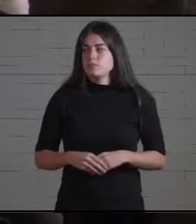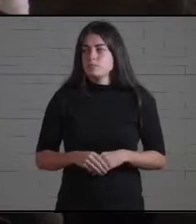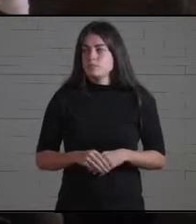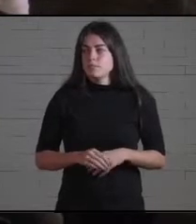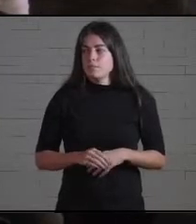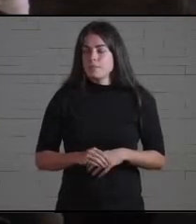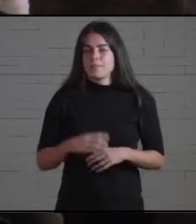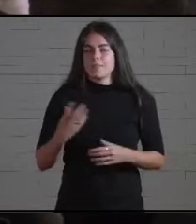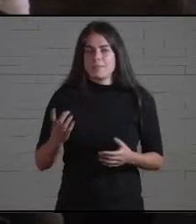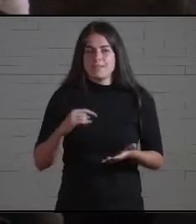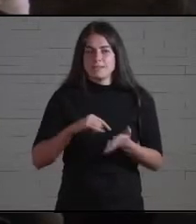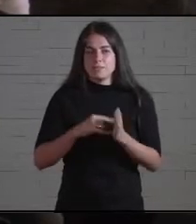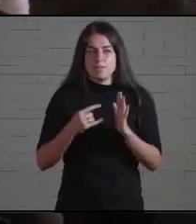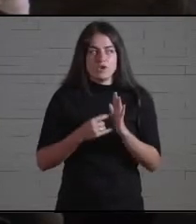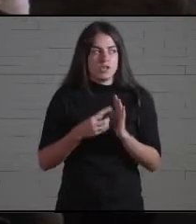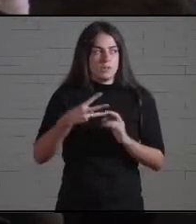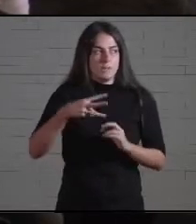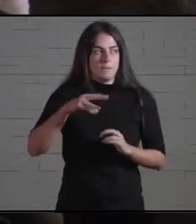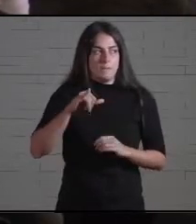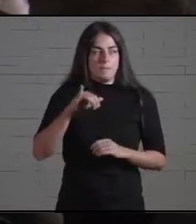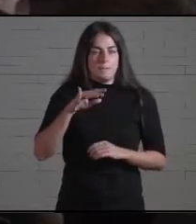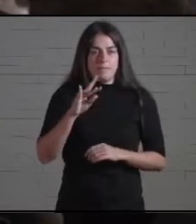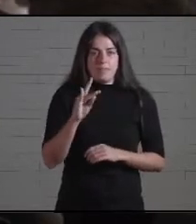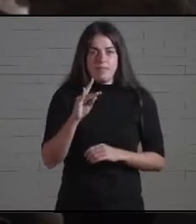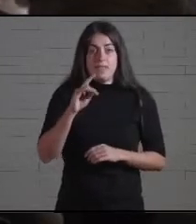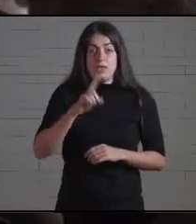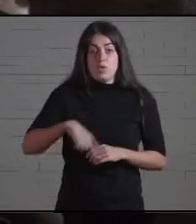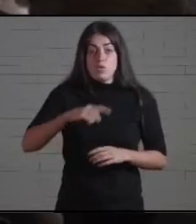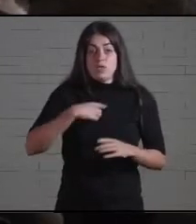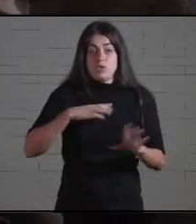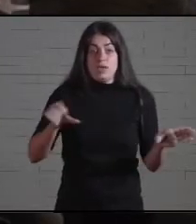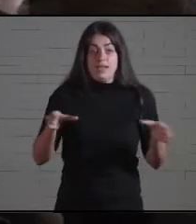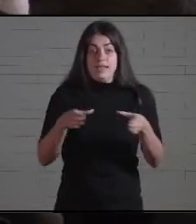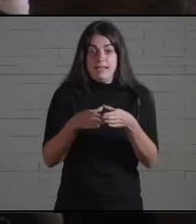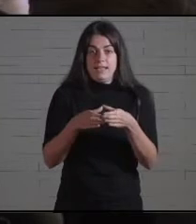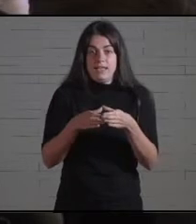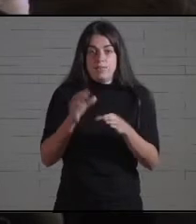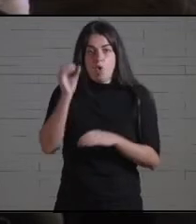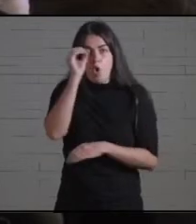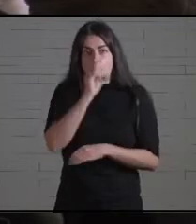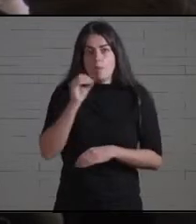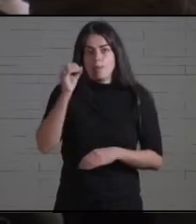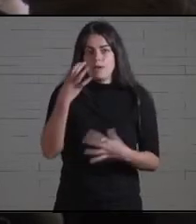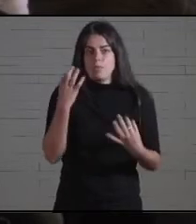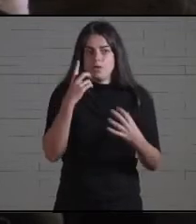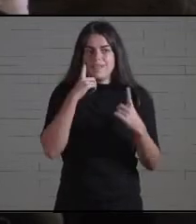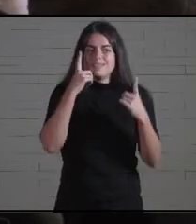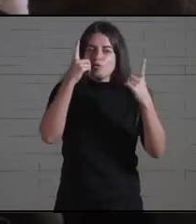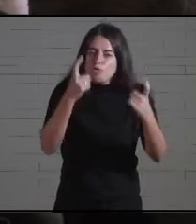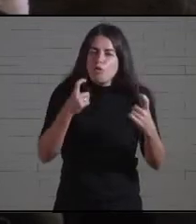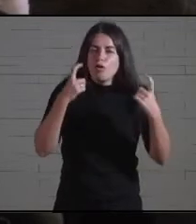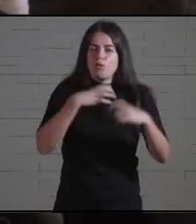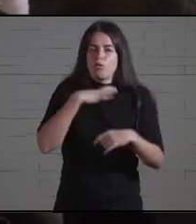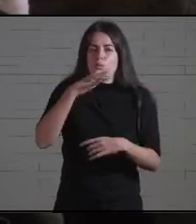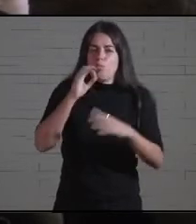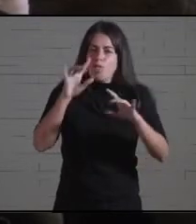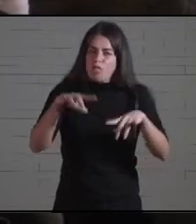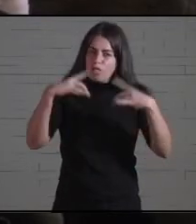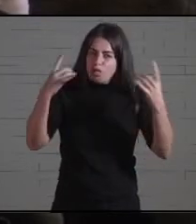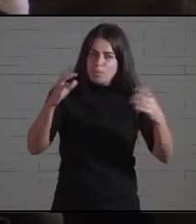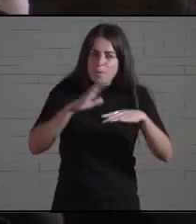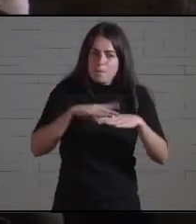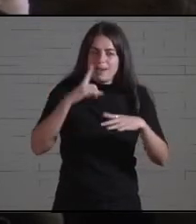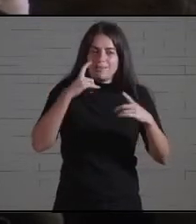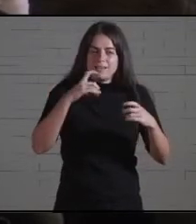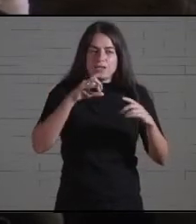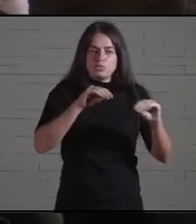desde el proyecto MIC y desde nuestro equipo opinamos que aquí hay que hacer un esfuerzo, y se puede hacer un esfuerzo. Se puede hacer un esfuerzo para adaptar